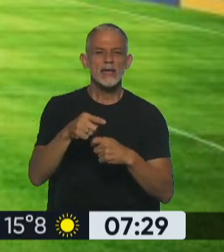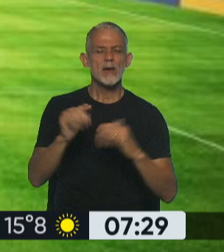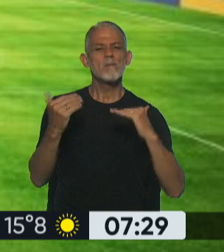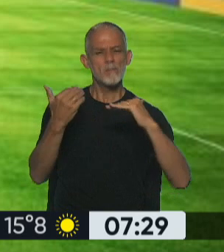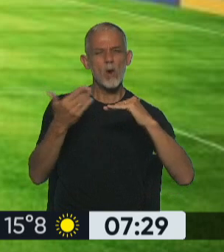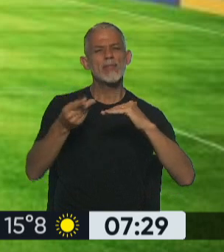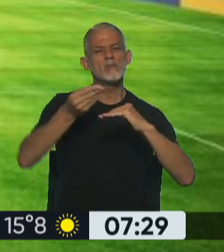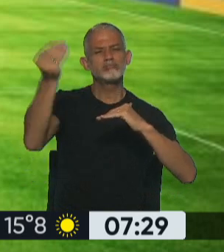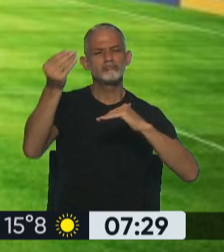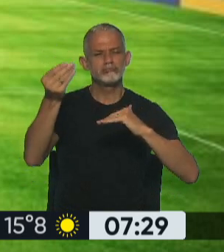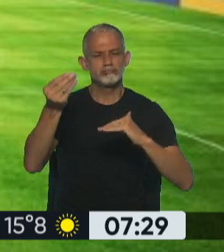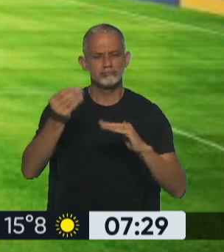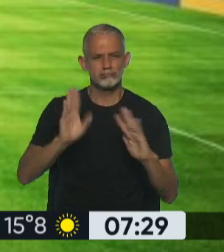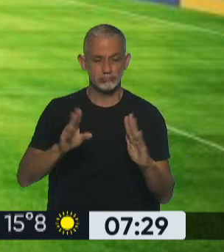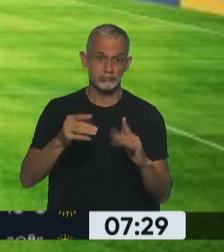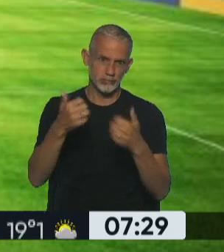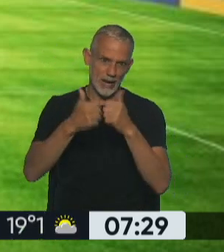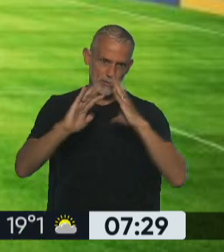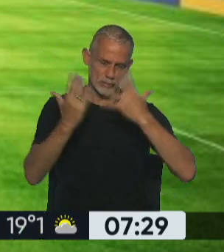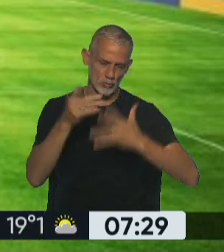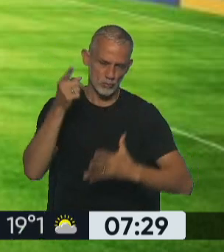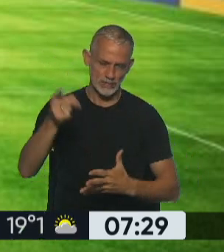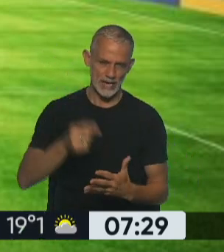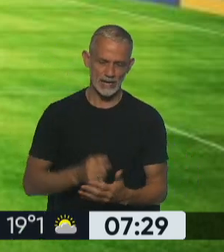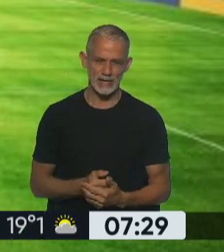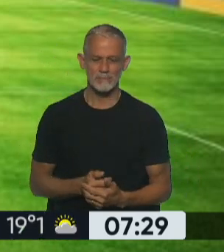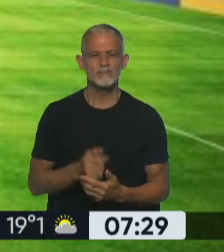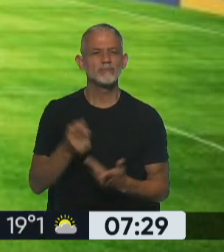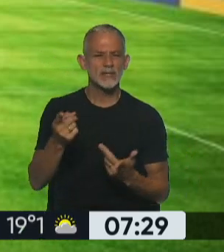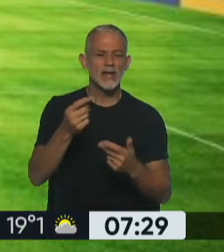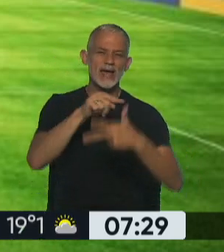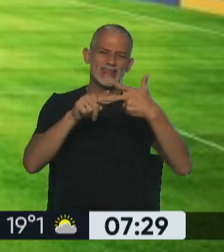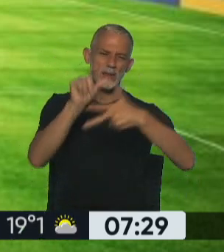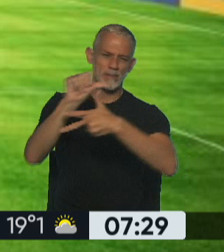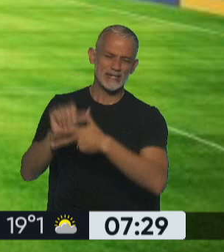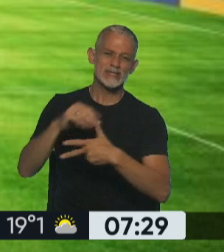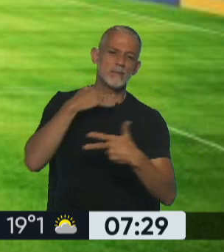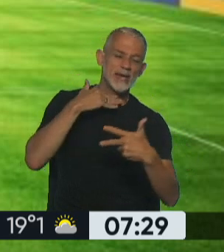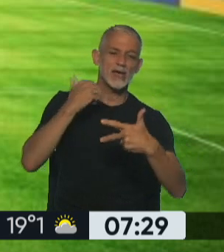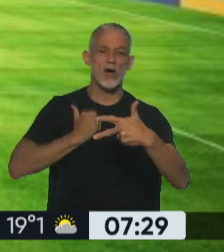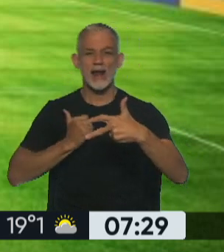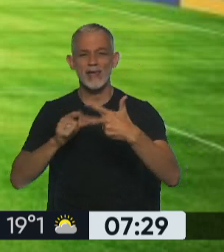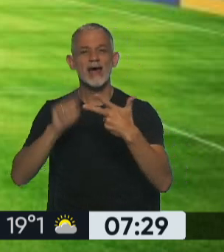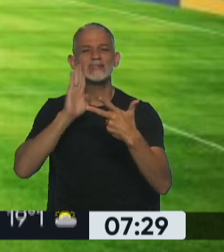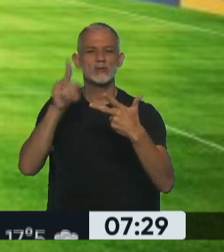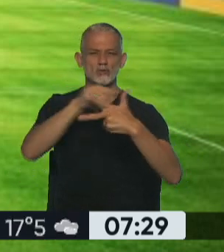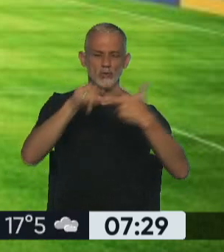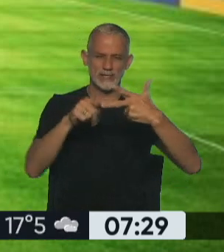posibilidades concretas de participar de la próxima Copa del Mundo en tres países, en México, Canadá y los Estados Unidos.